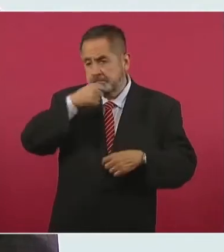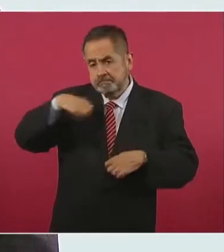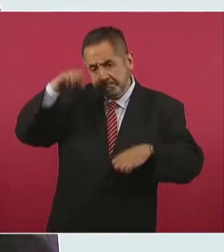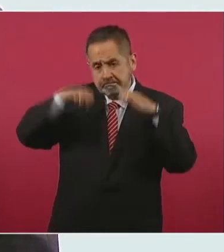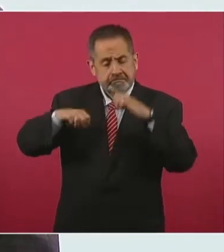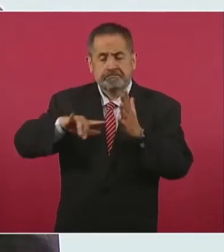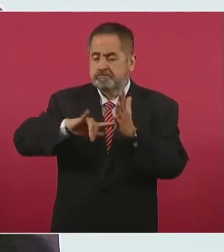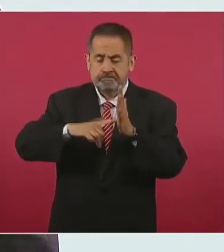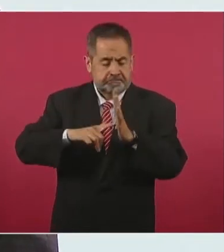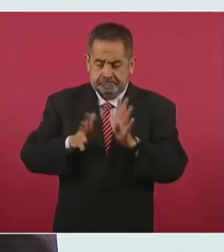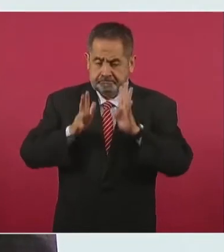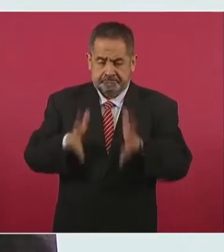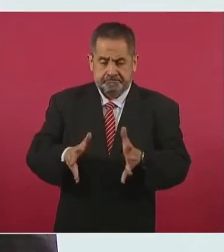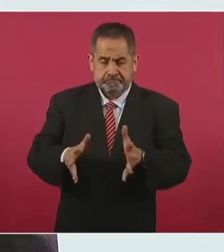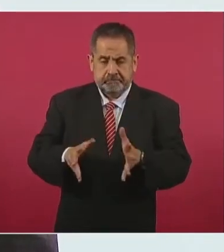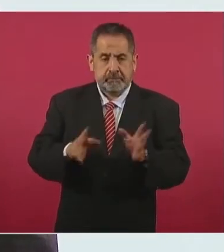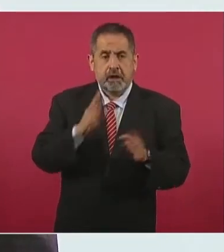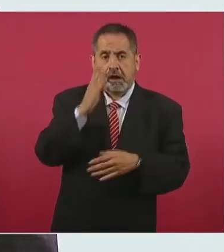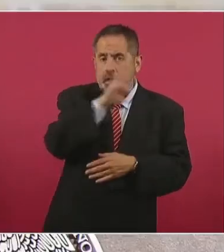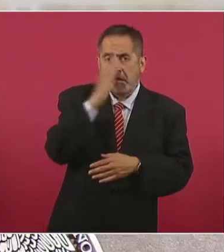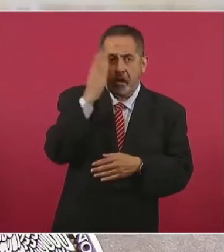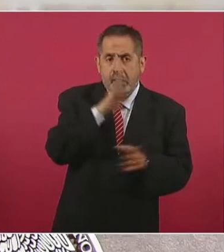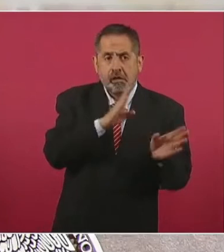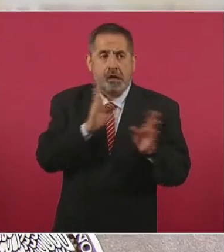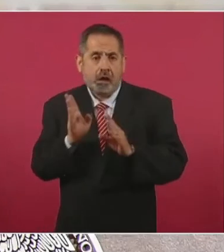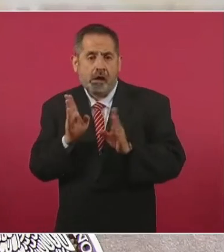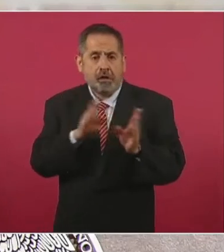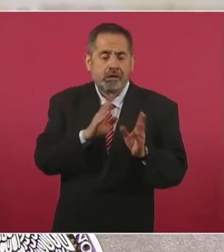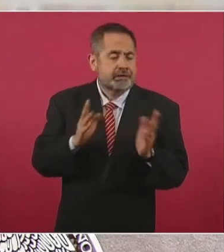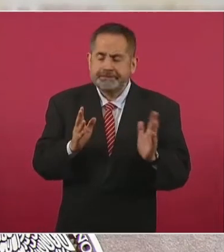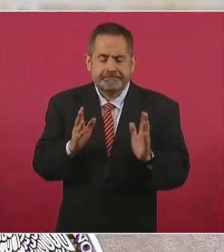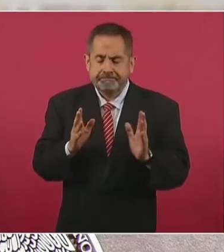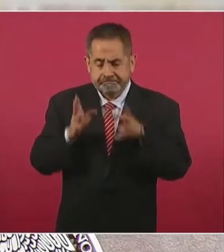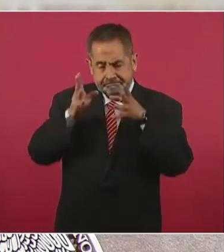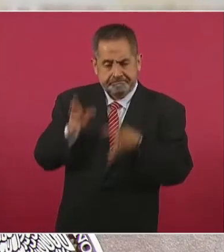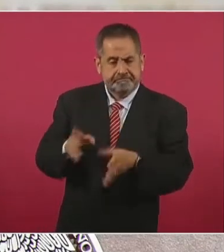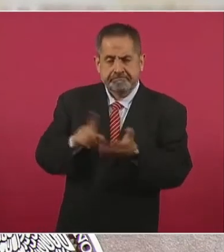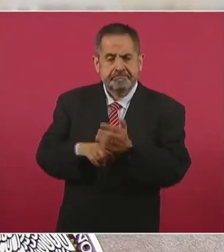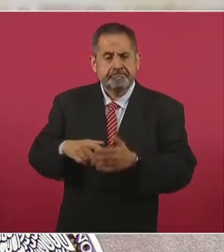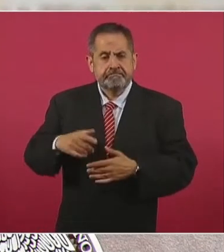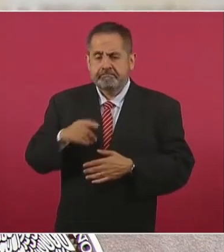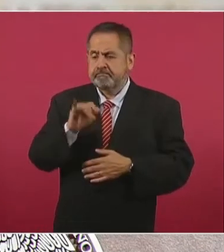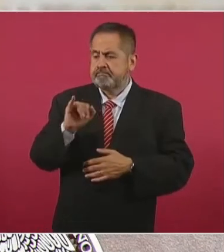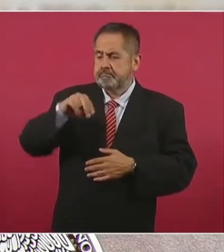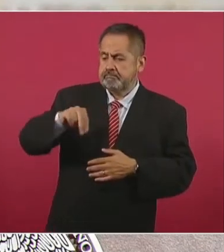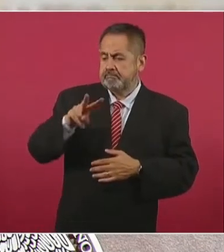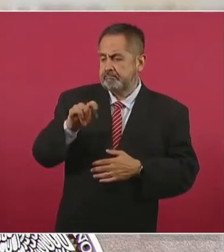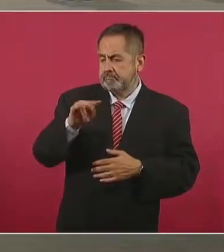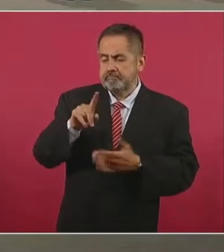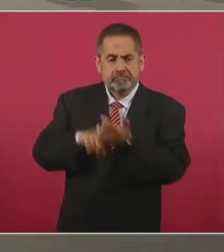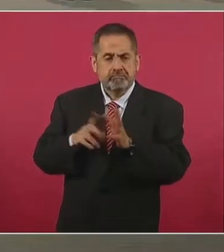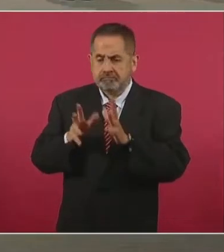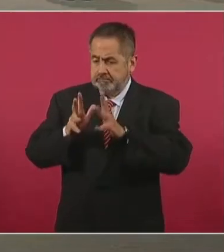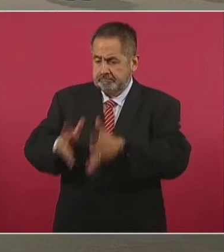avanzada, pues el horario de invierno promueve un ritmo biológico más estable que el del verano, mejora el